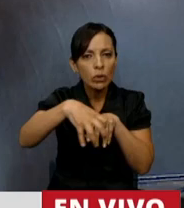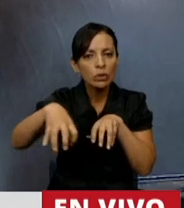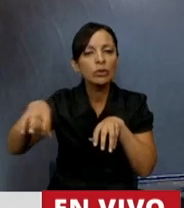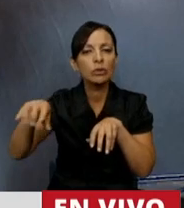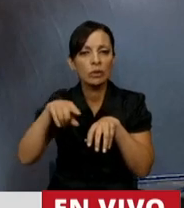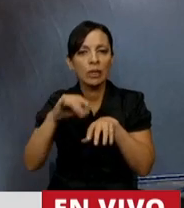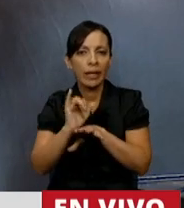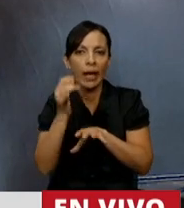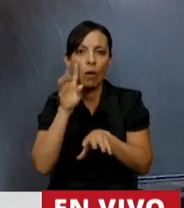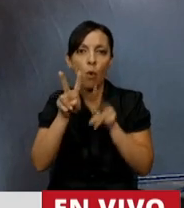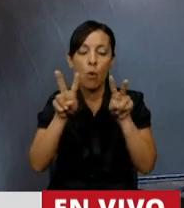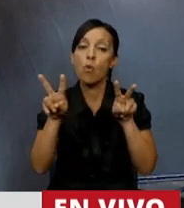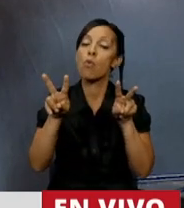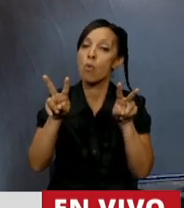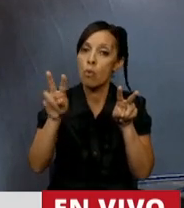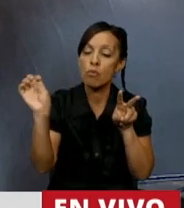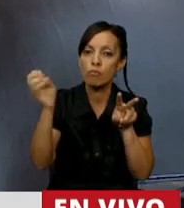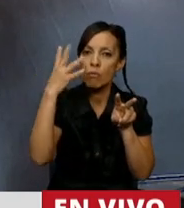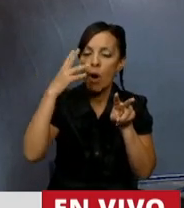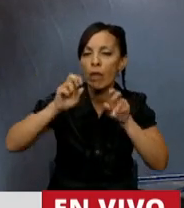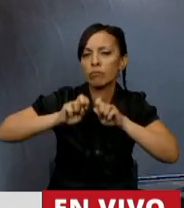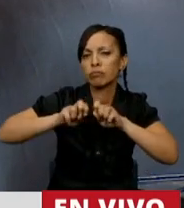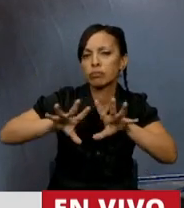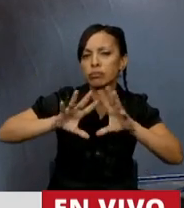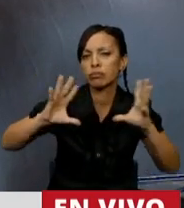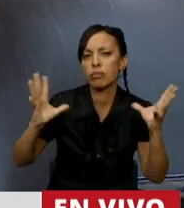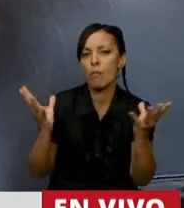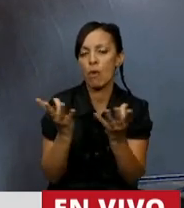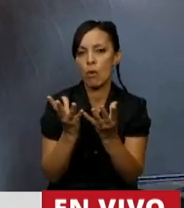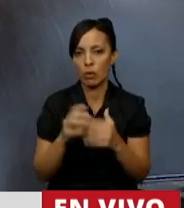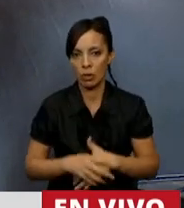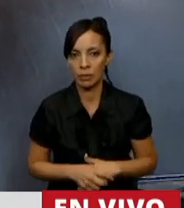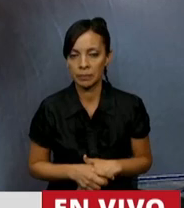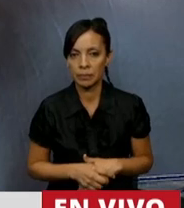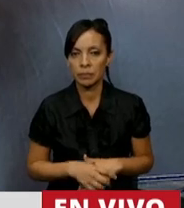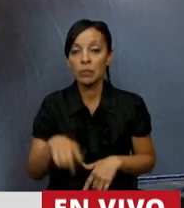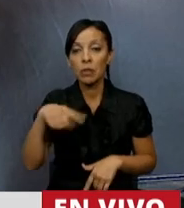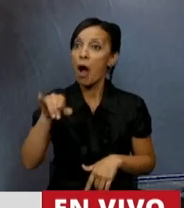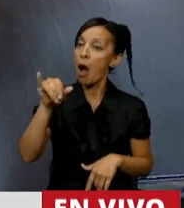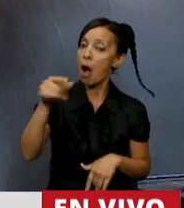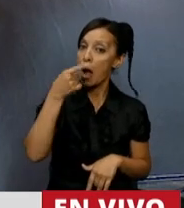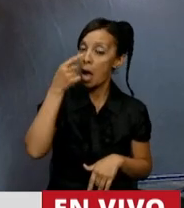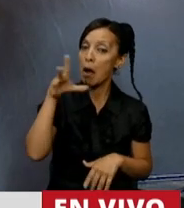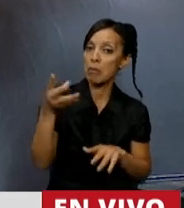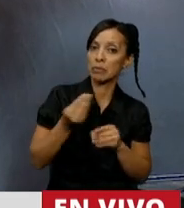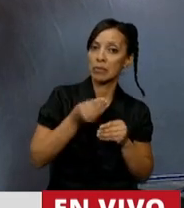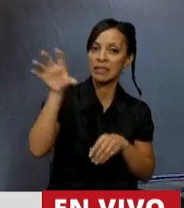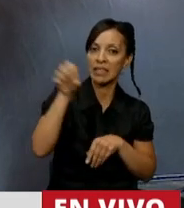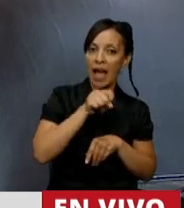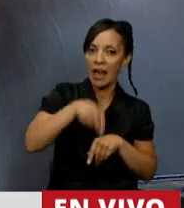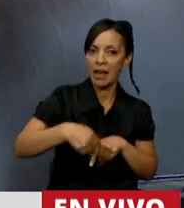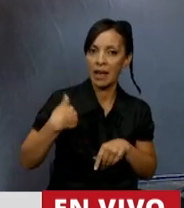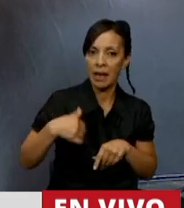han consumido una moda divulgada a nivel global y que la han comprado con mucho gusto. Pero hemos tenido